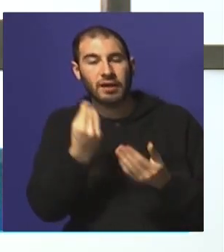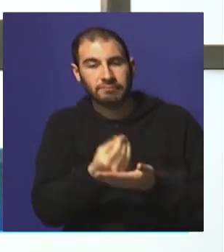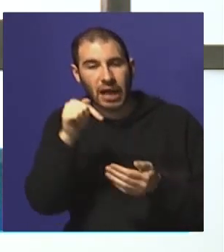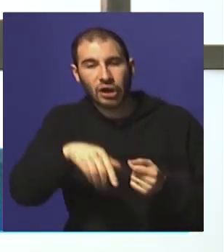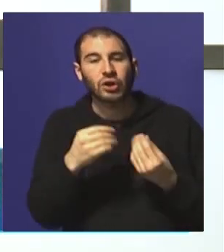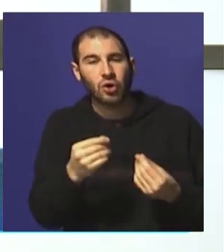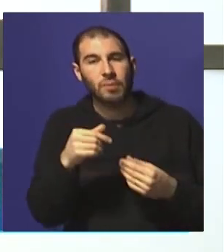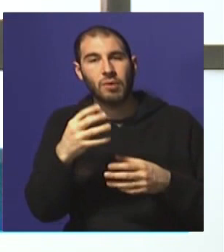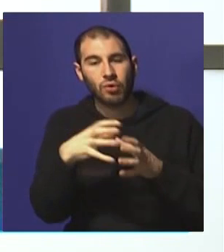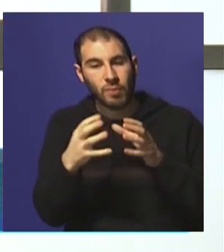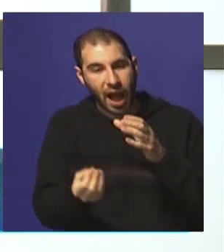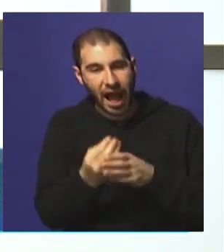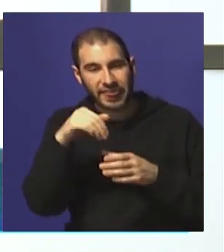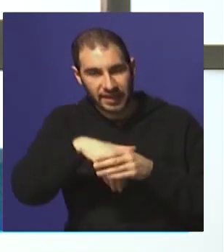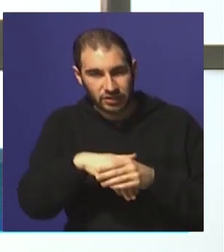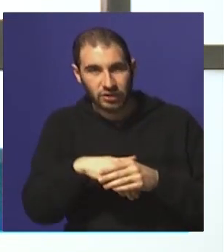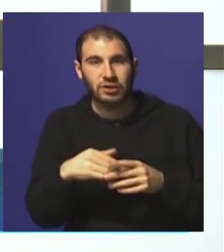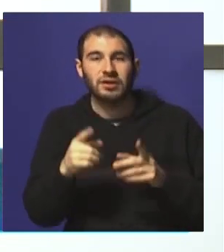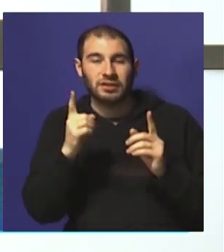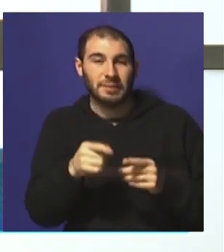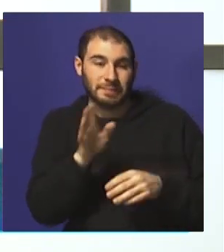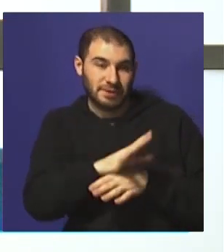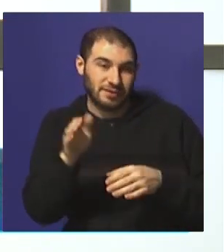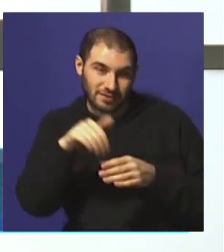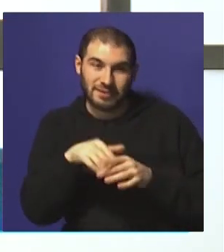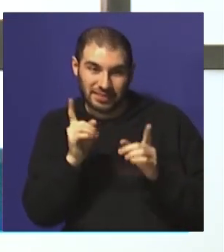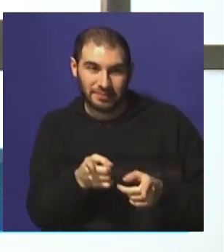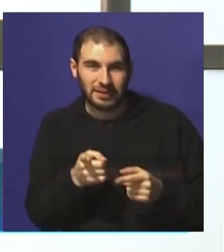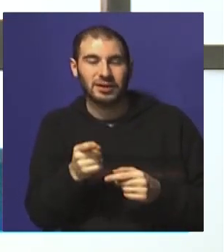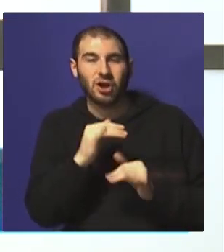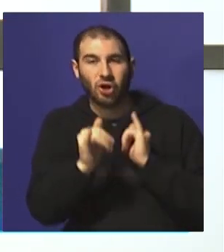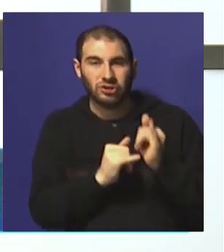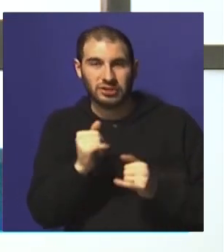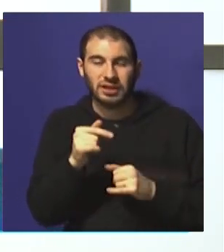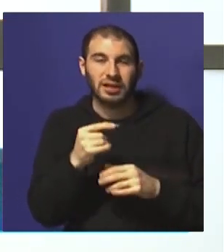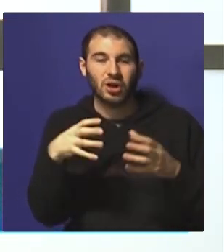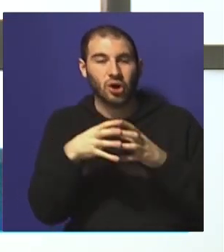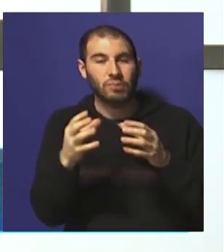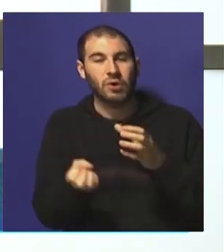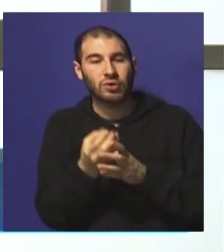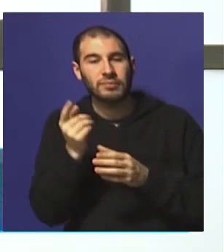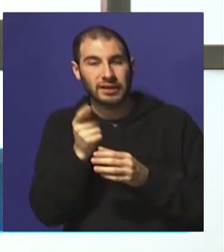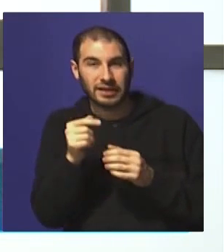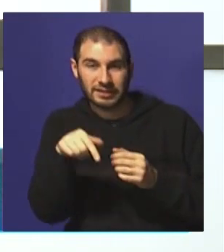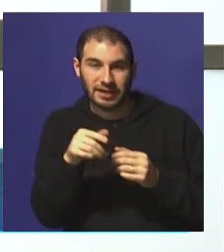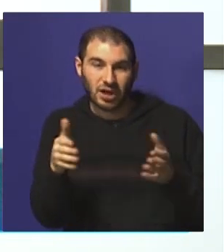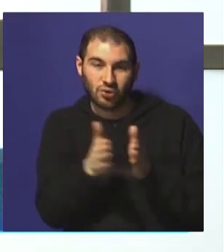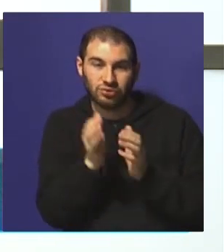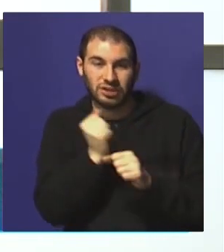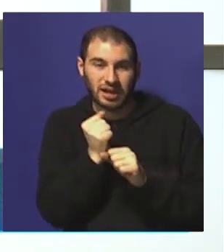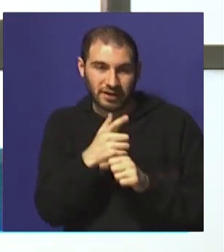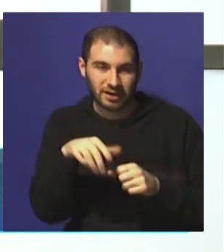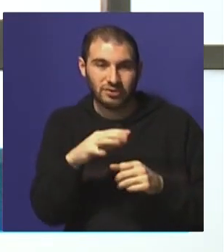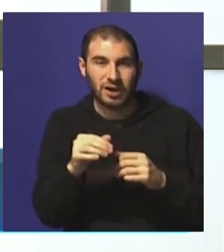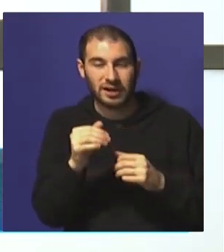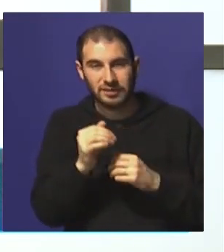ahora dentro de esta productora? Y bueno, volquémoslo también a la peli de paso y nombramos también un poquito el equipo de producción que trabajó con vos en La